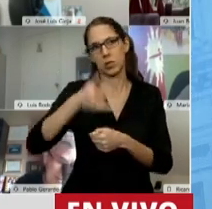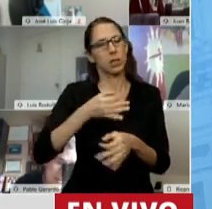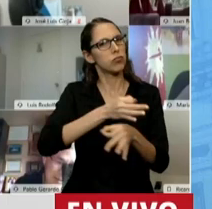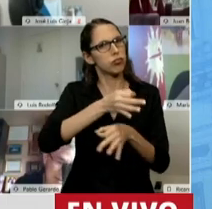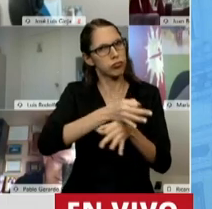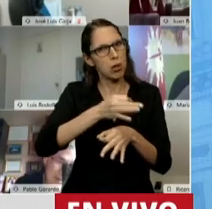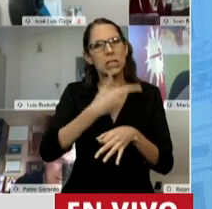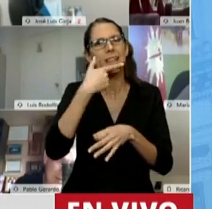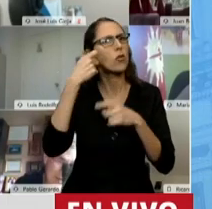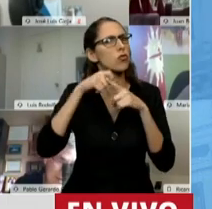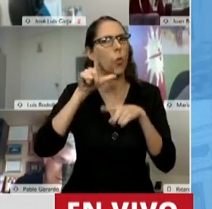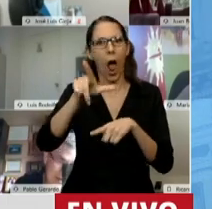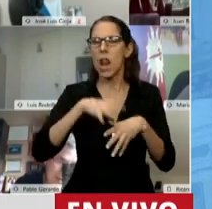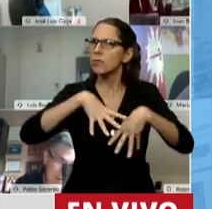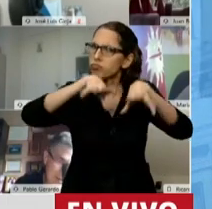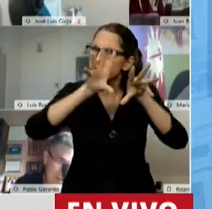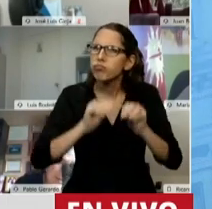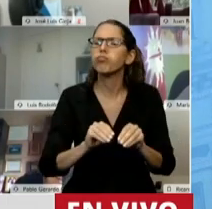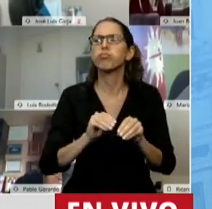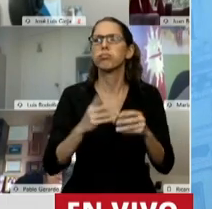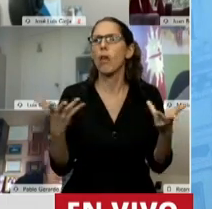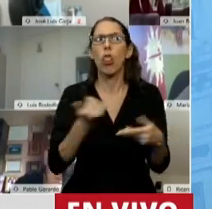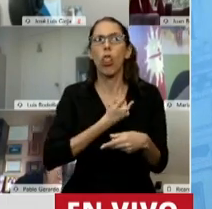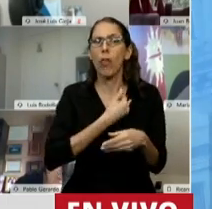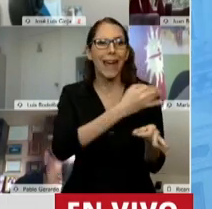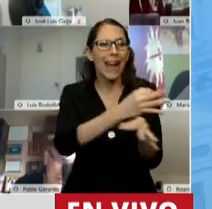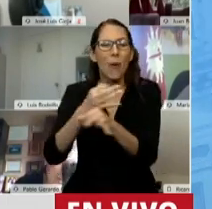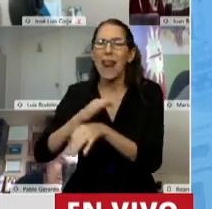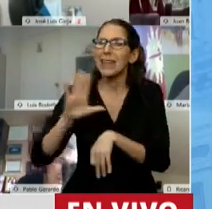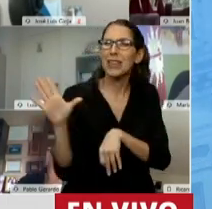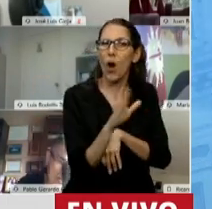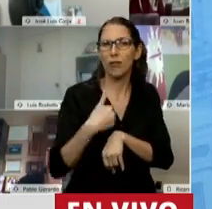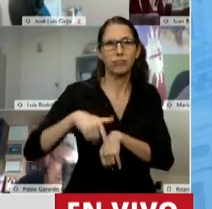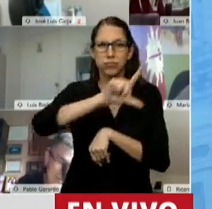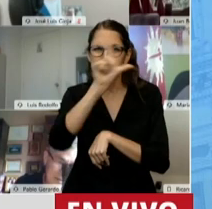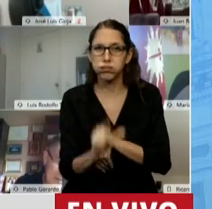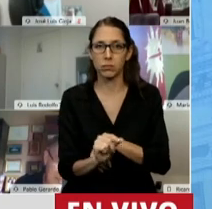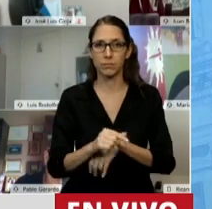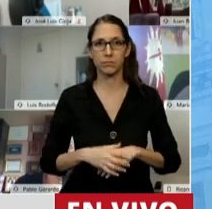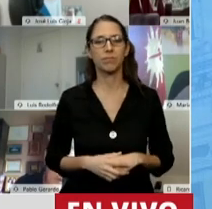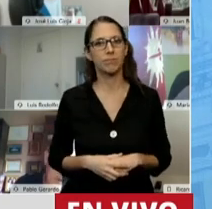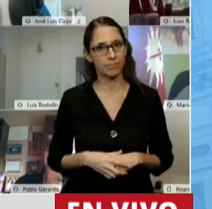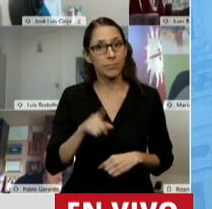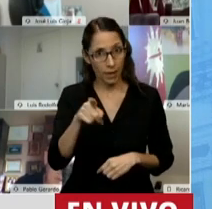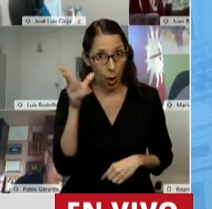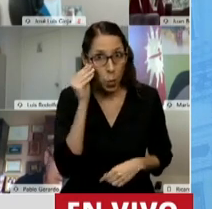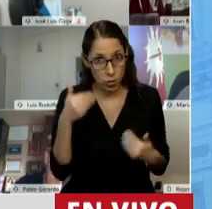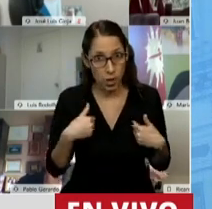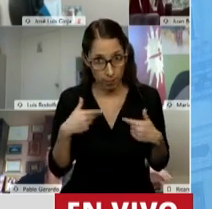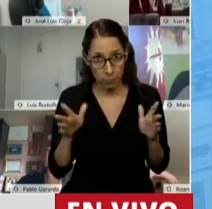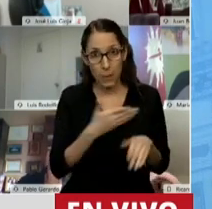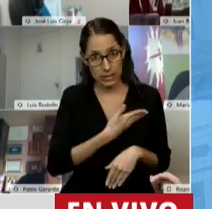educación sexual integral en todas las escuelas del país. Escúcheme bien, señor